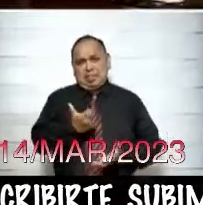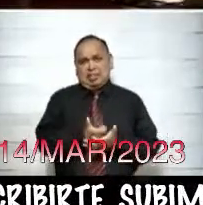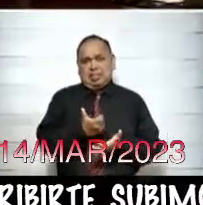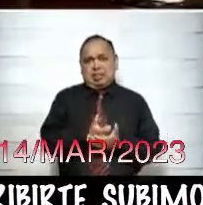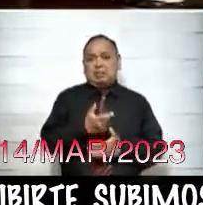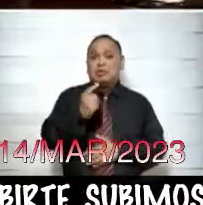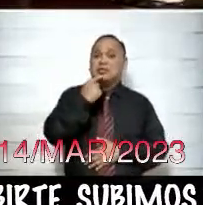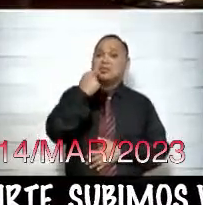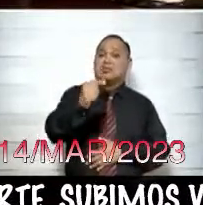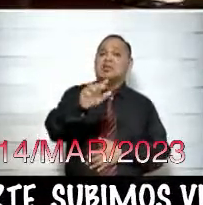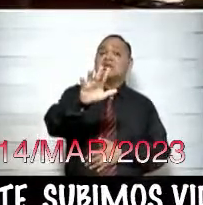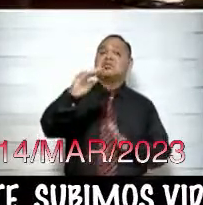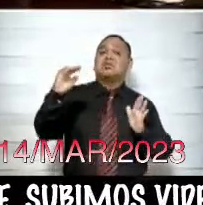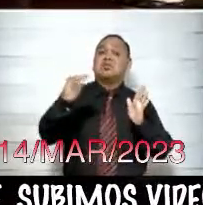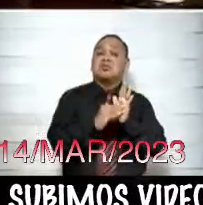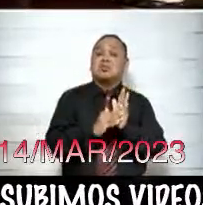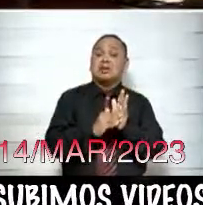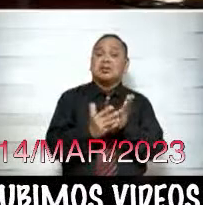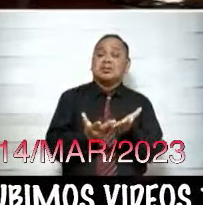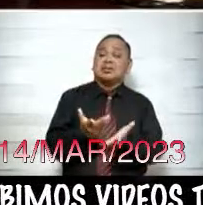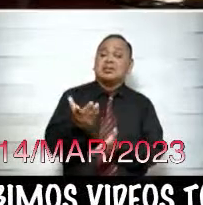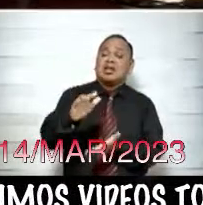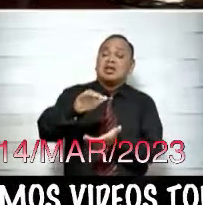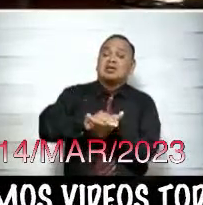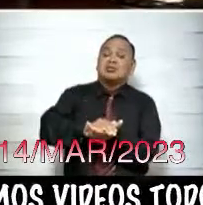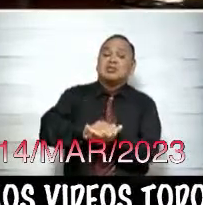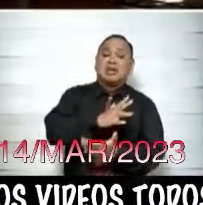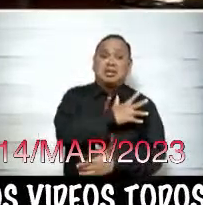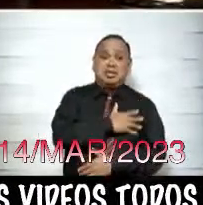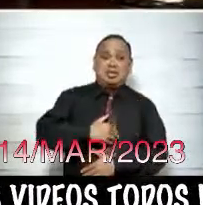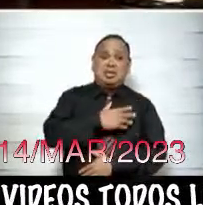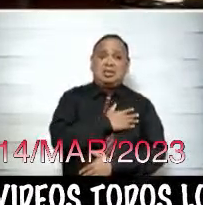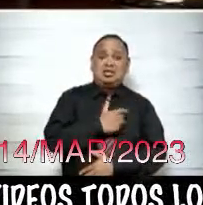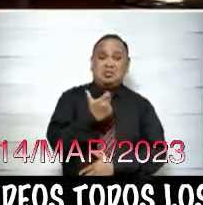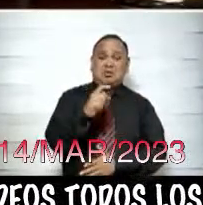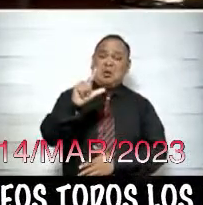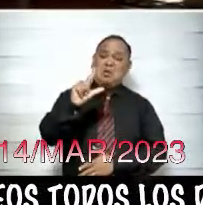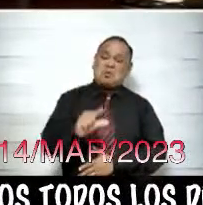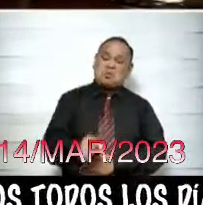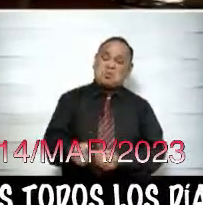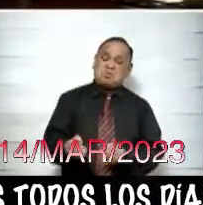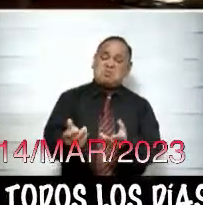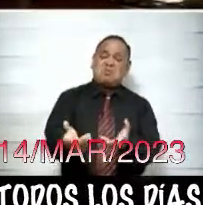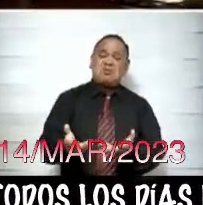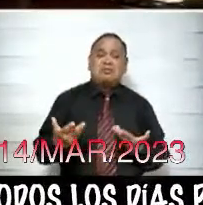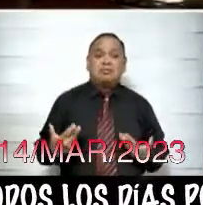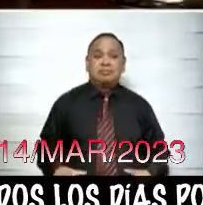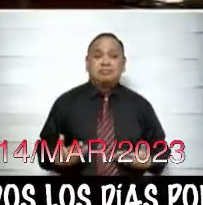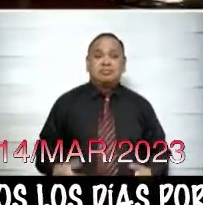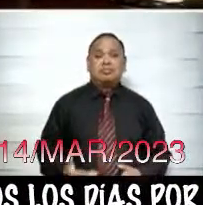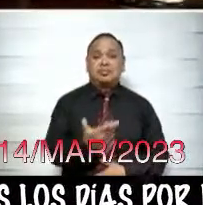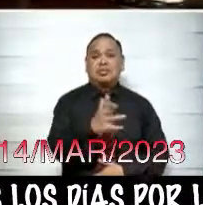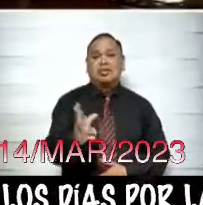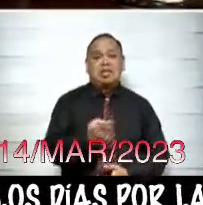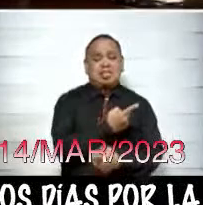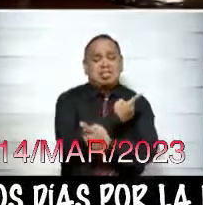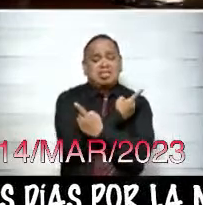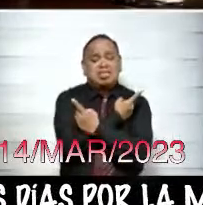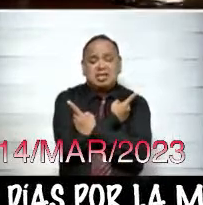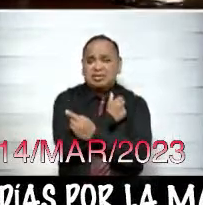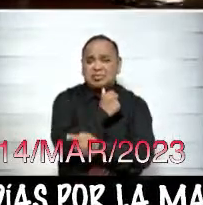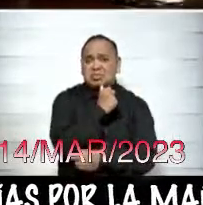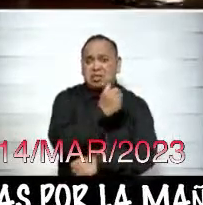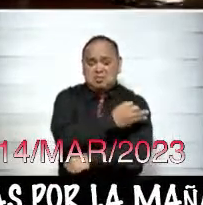ganaba 5,000 y por lo tanto le daba una miseria para sus hijos. Entonces no tiene ni siquiera moral, ni ética, ni cariño para su